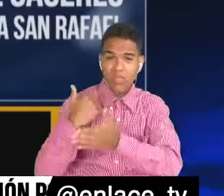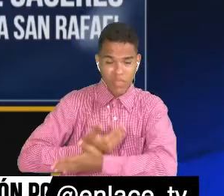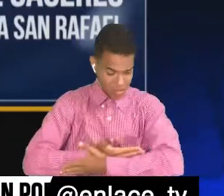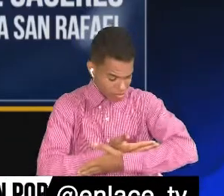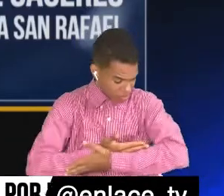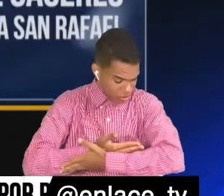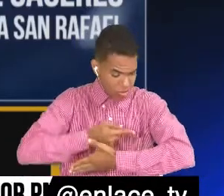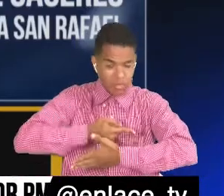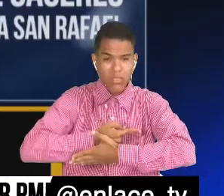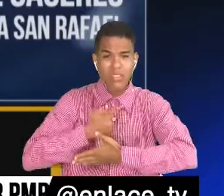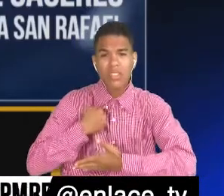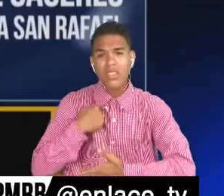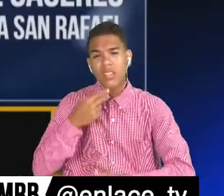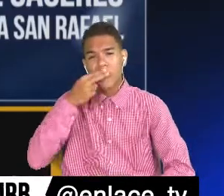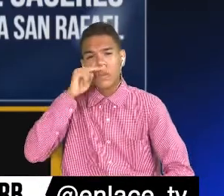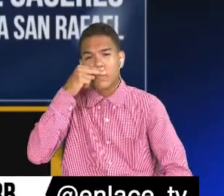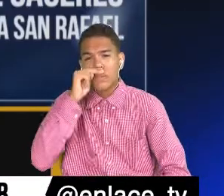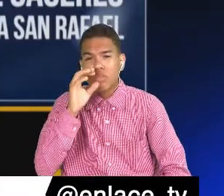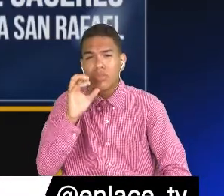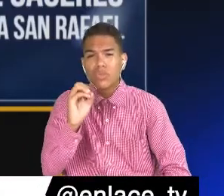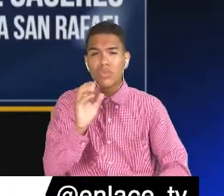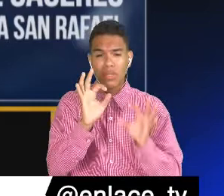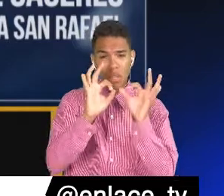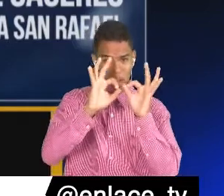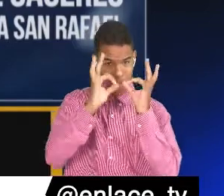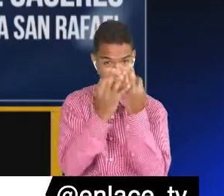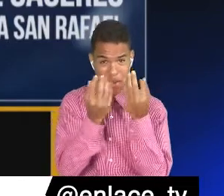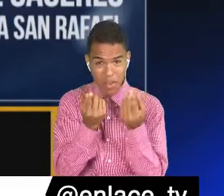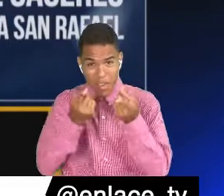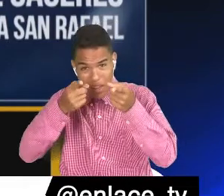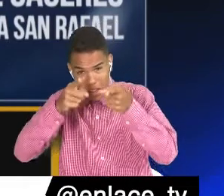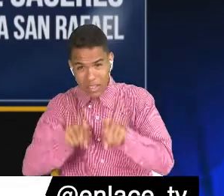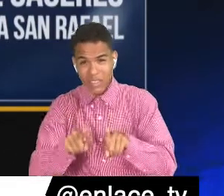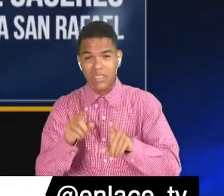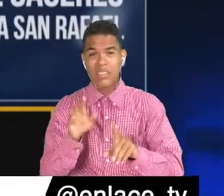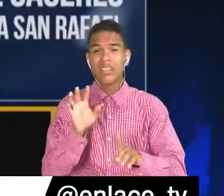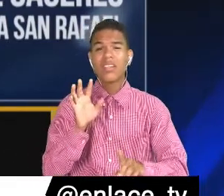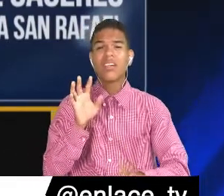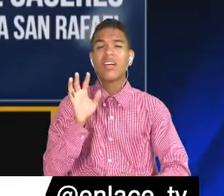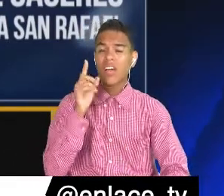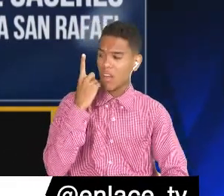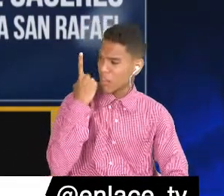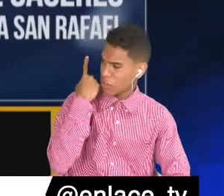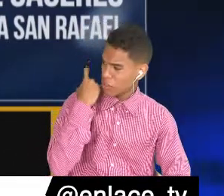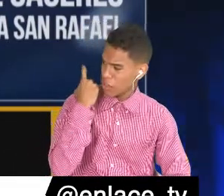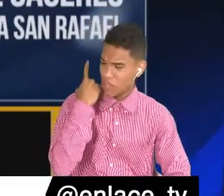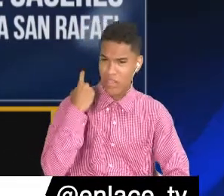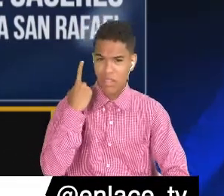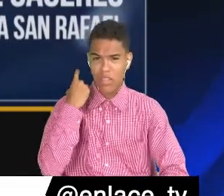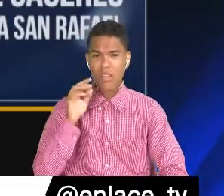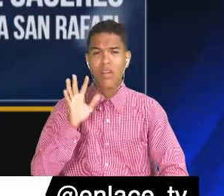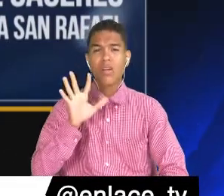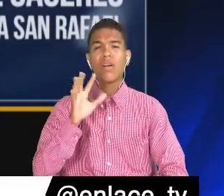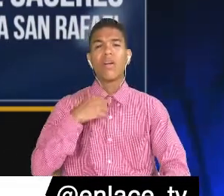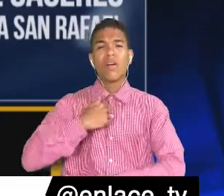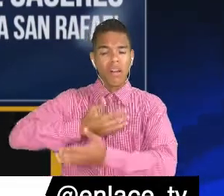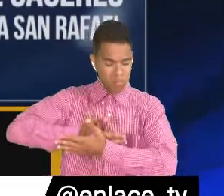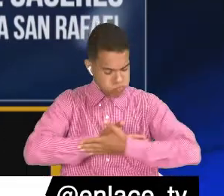niño y también de la misma familia fue encontrado en el día de ayer ahogado en este mismo